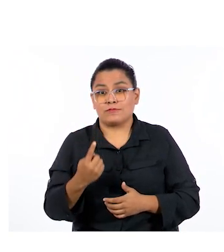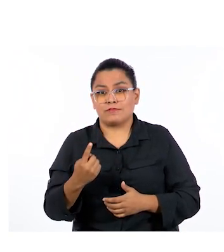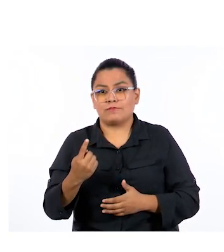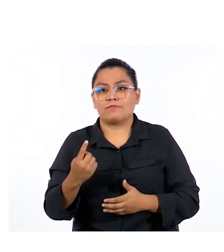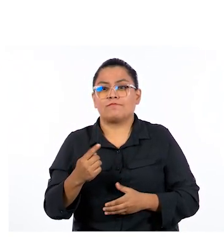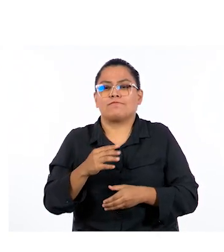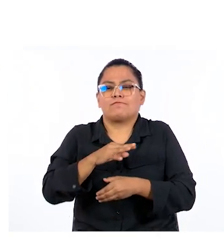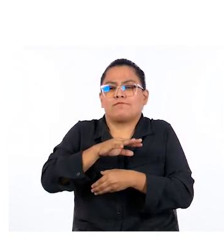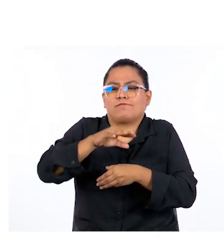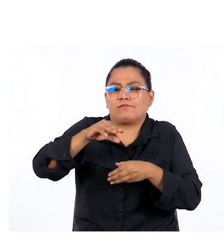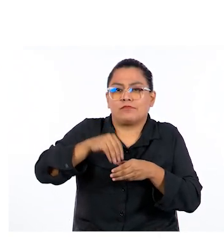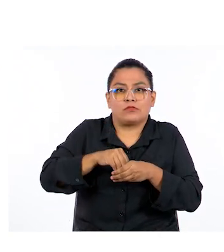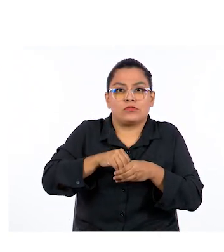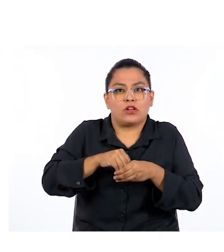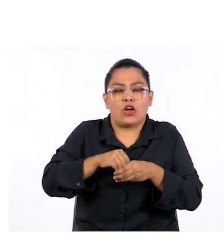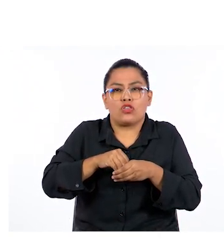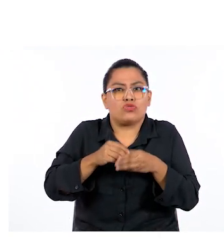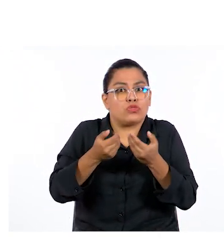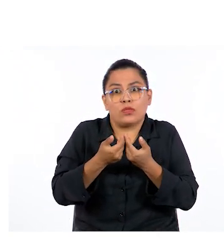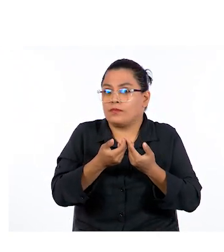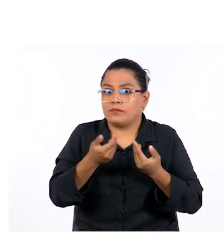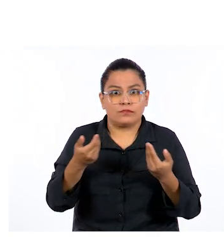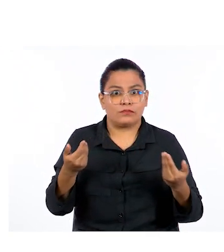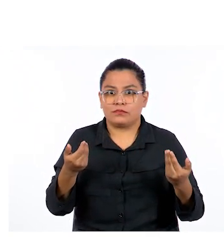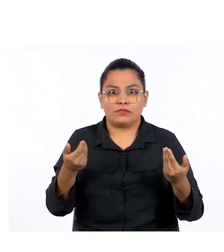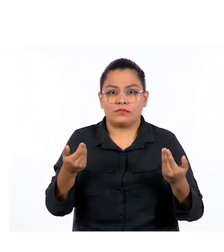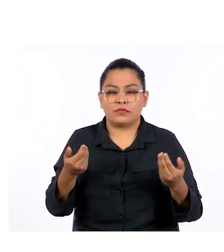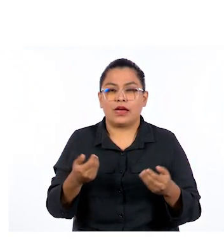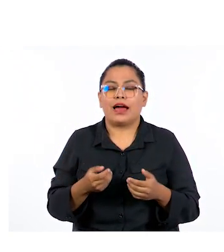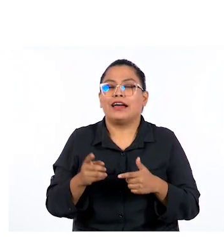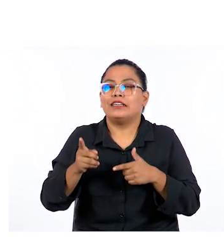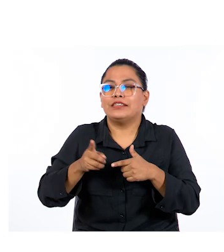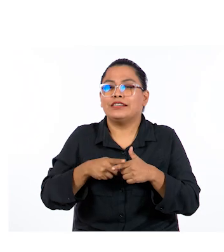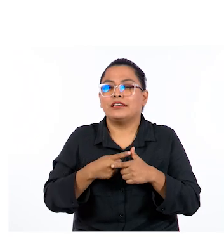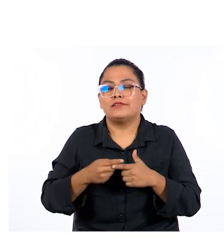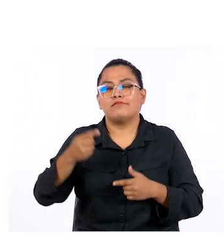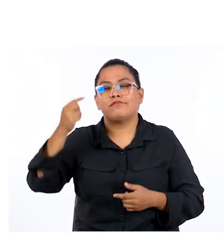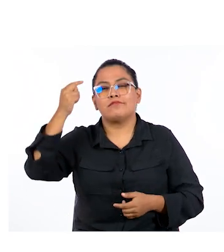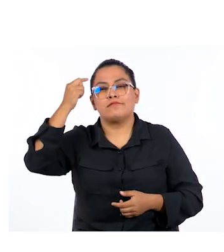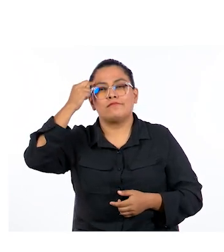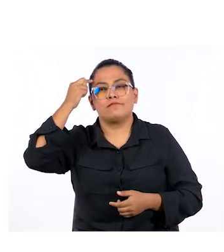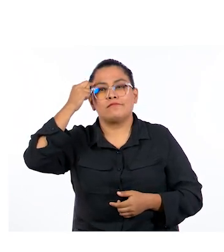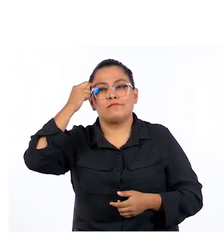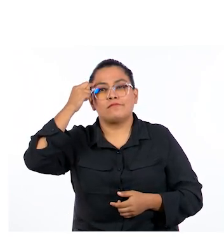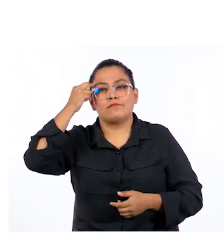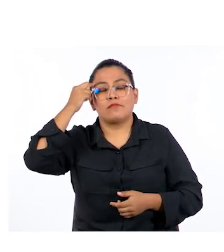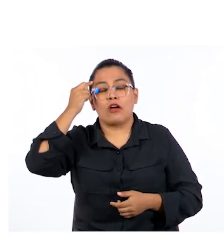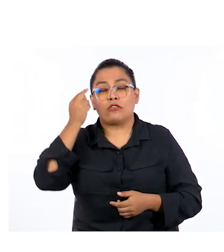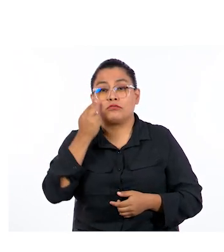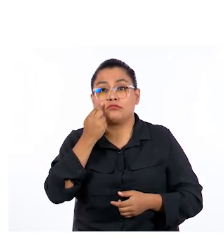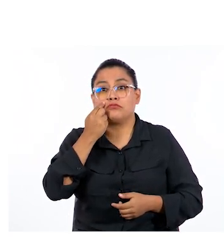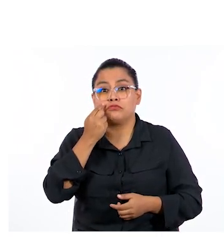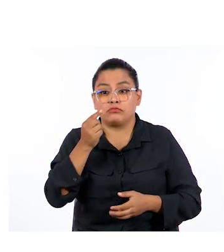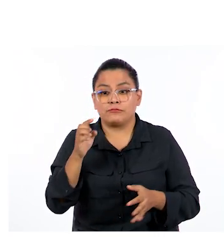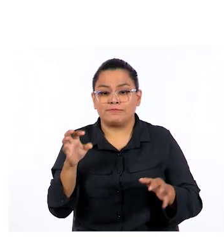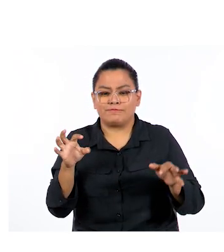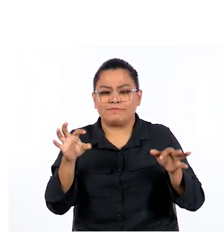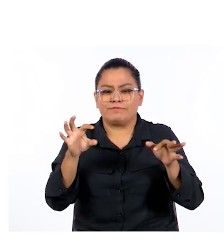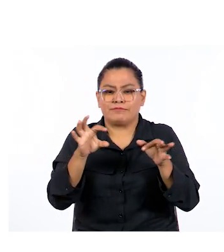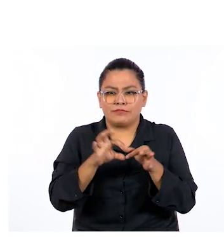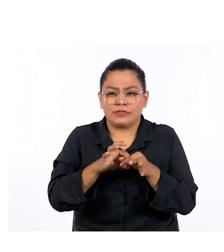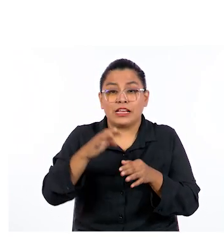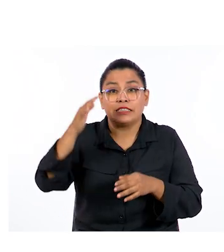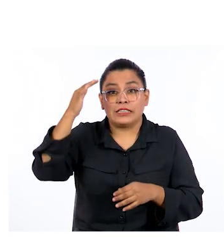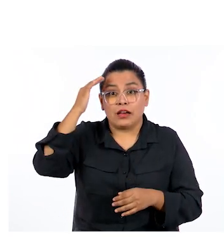manera segmentada. Por tanto, deben considerarse de manera indivisible y articular el saber con el saber hacer,